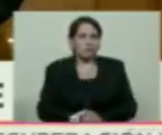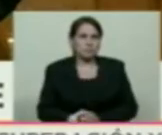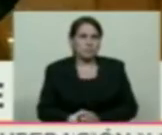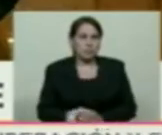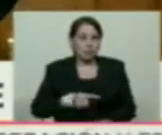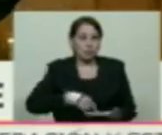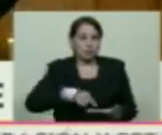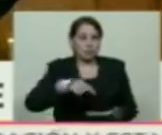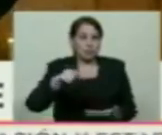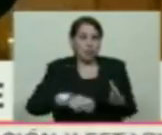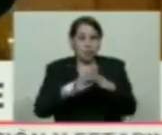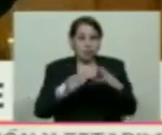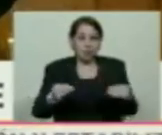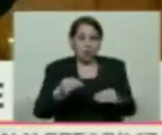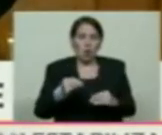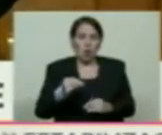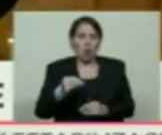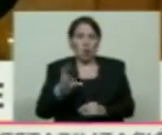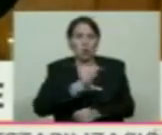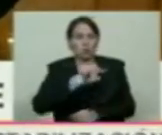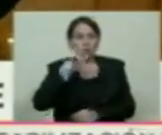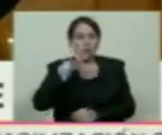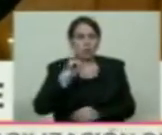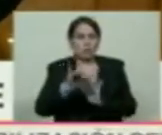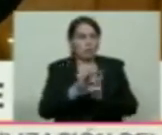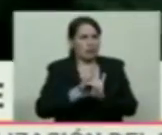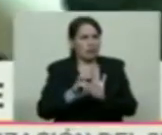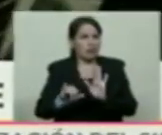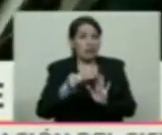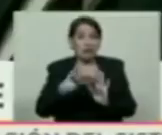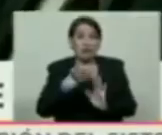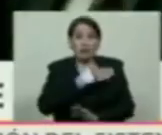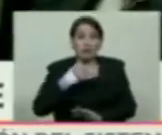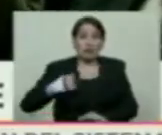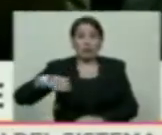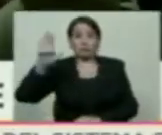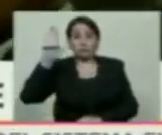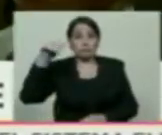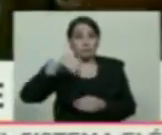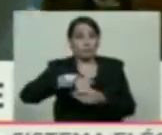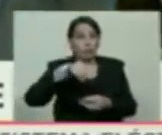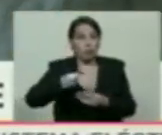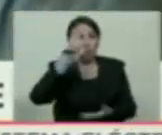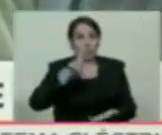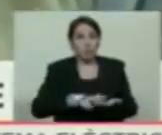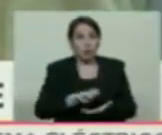Los constituyentes y las constituyentes que estén de acuerdo con la aprobación de este decreto, hacerlo con la señal de costumbre.